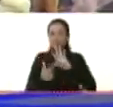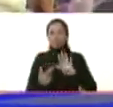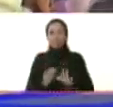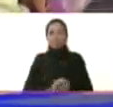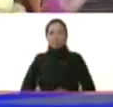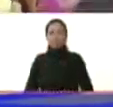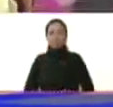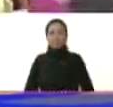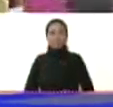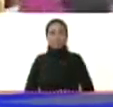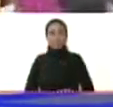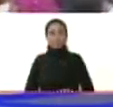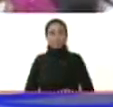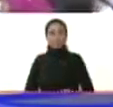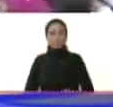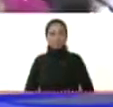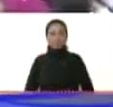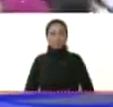buena cara